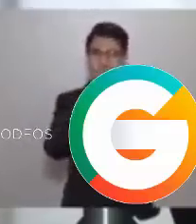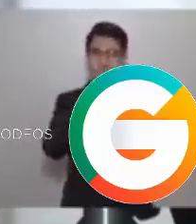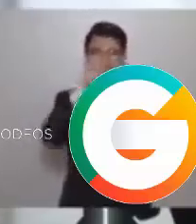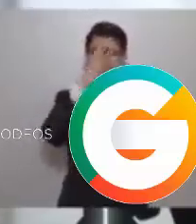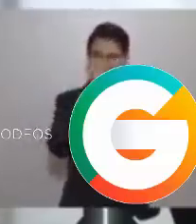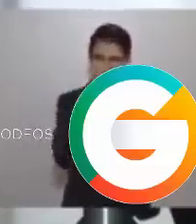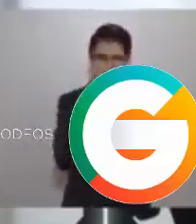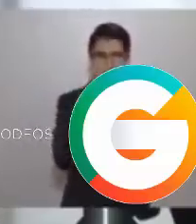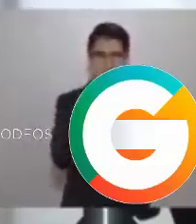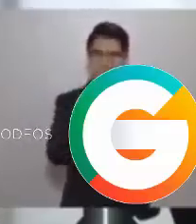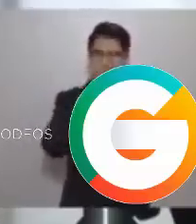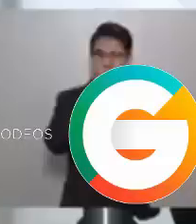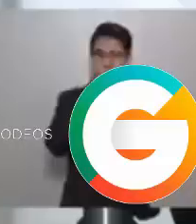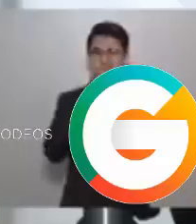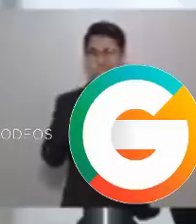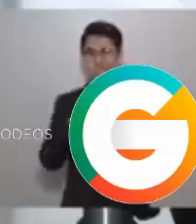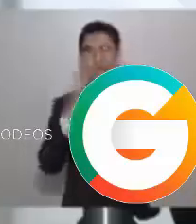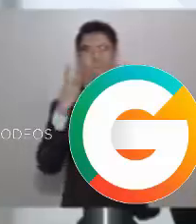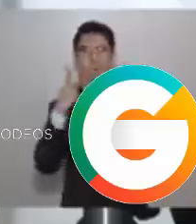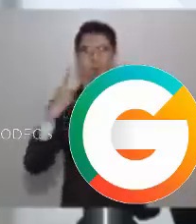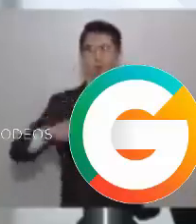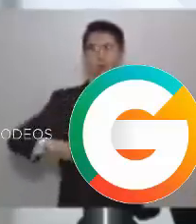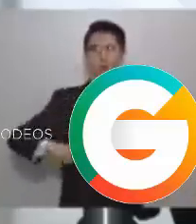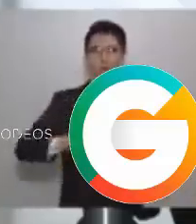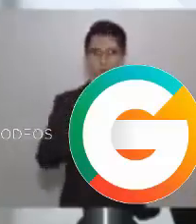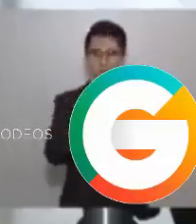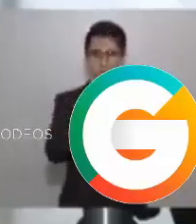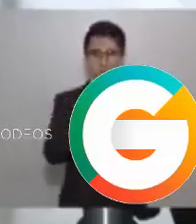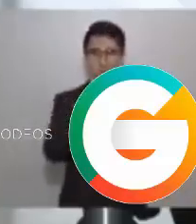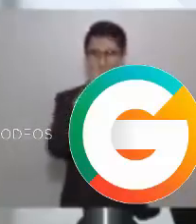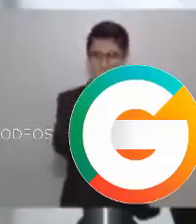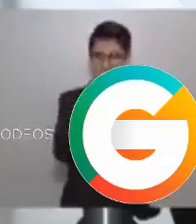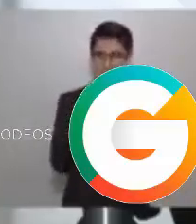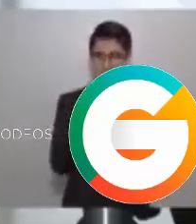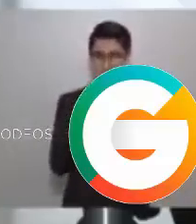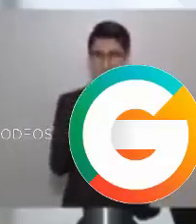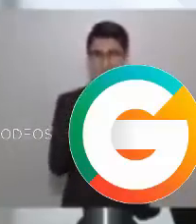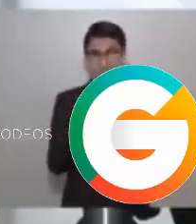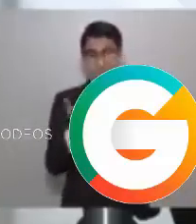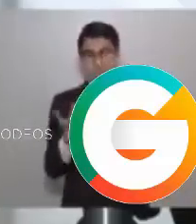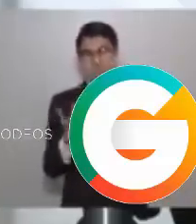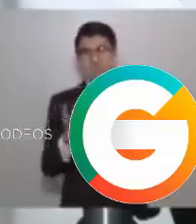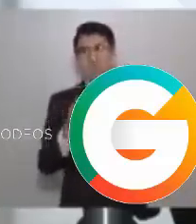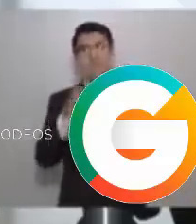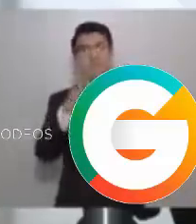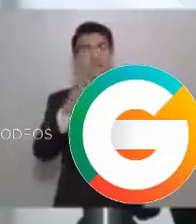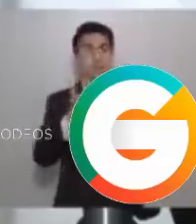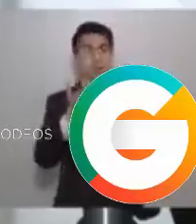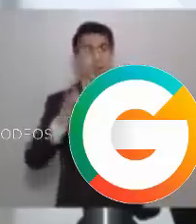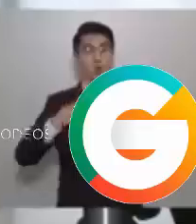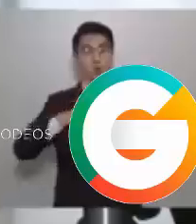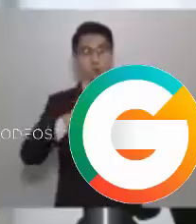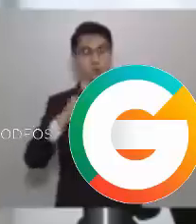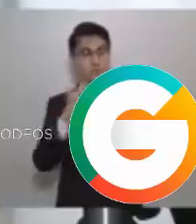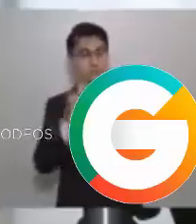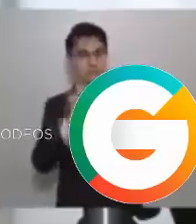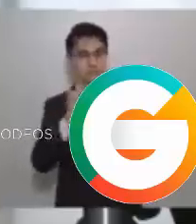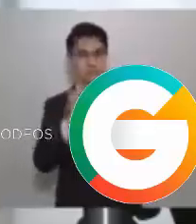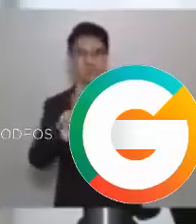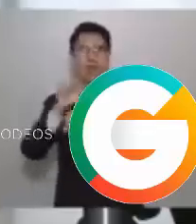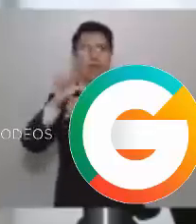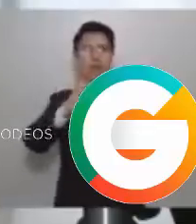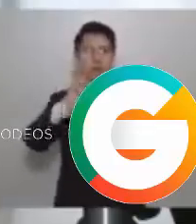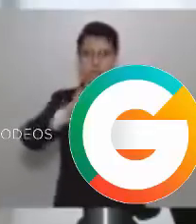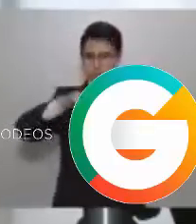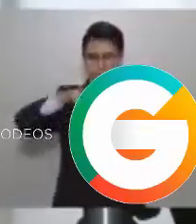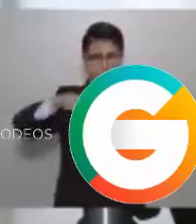del recorrido por terracería en este tipo de vehículos. Las investigaciones se están practicando para